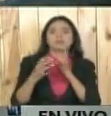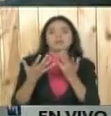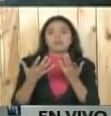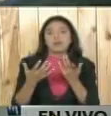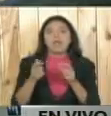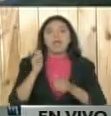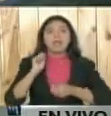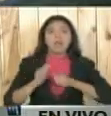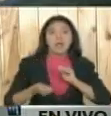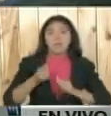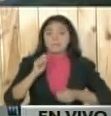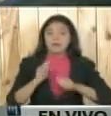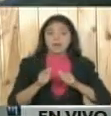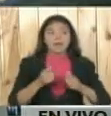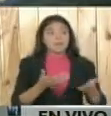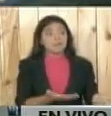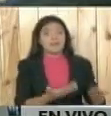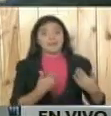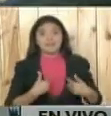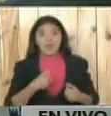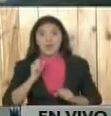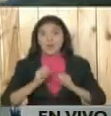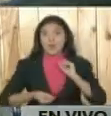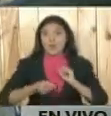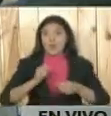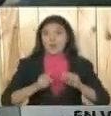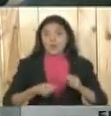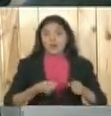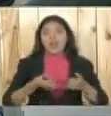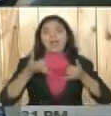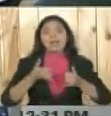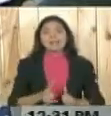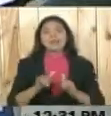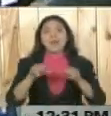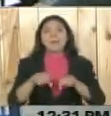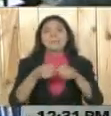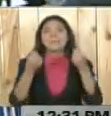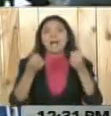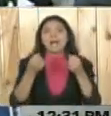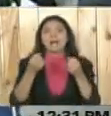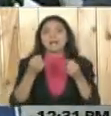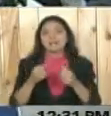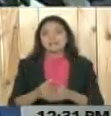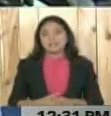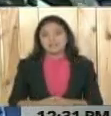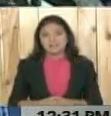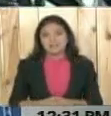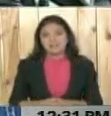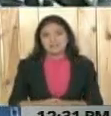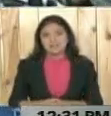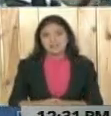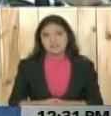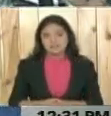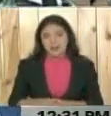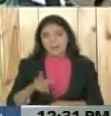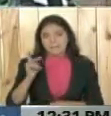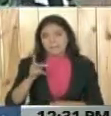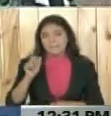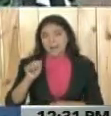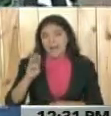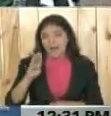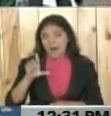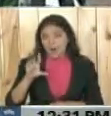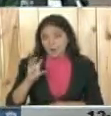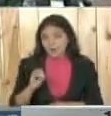como estas maracas que me llegaron aquí, que me mandó el hijo de Pan con Queso, el sonero clásico del Caribe. Pablo Landaeta. Las maracas